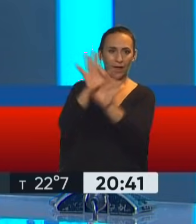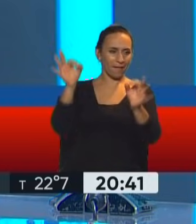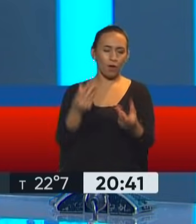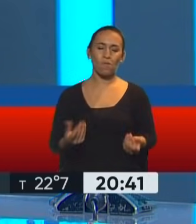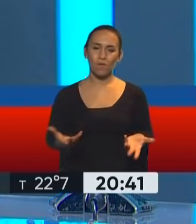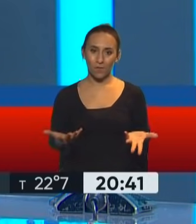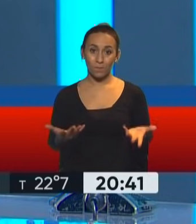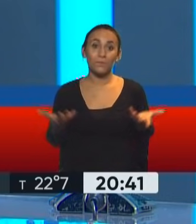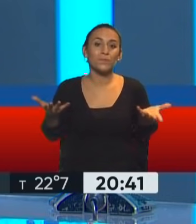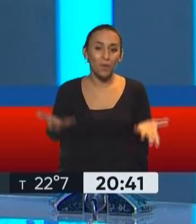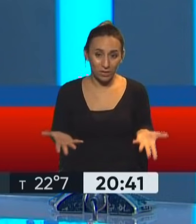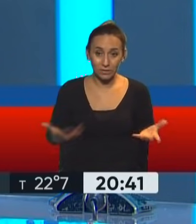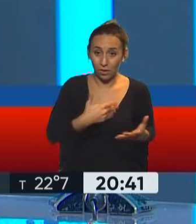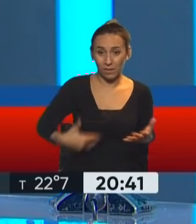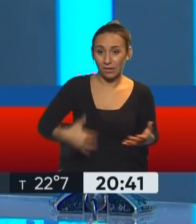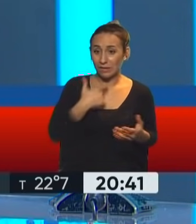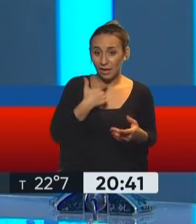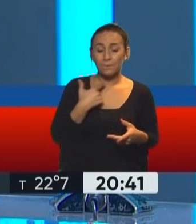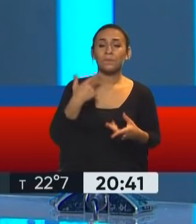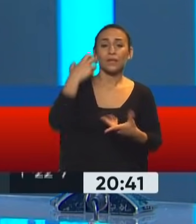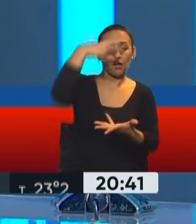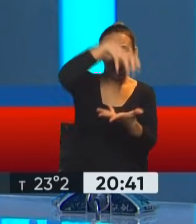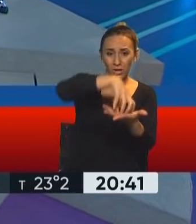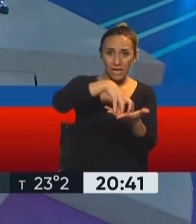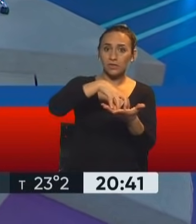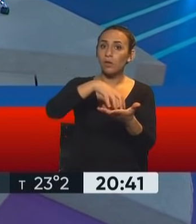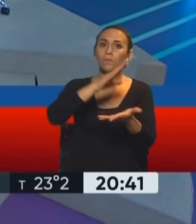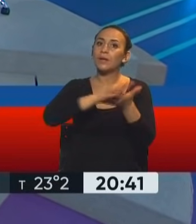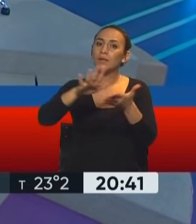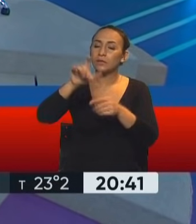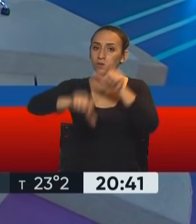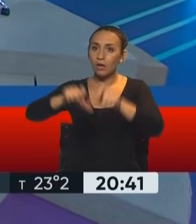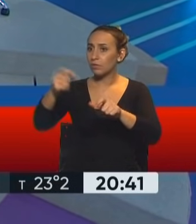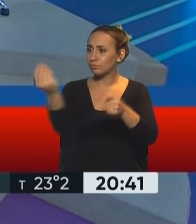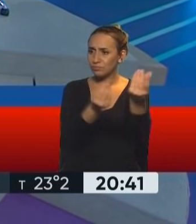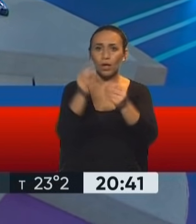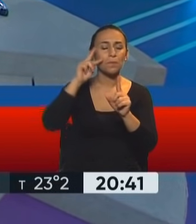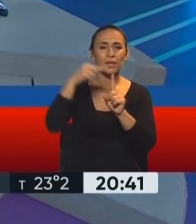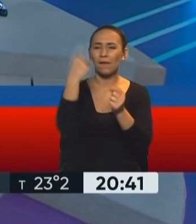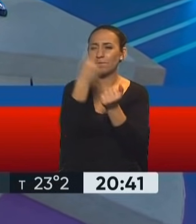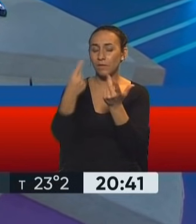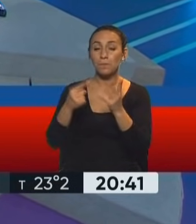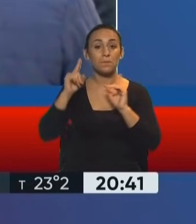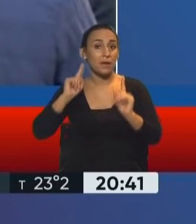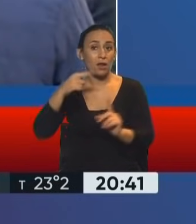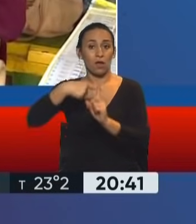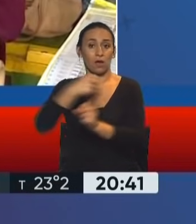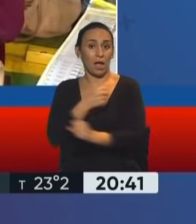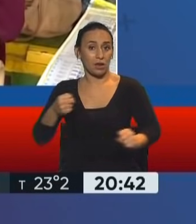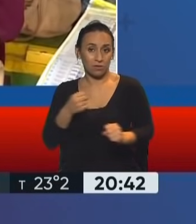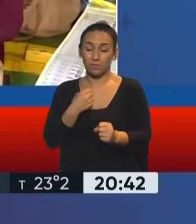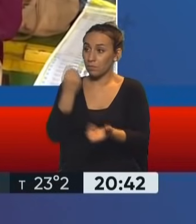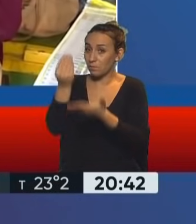gente con otro punto de vista o con otra manera de hacer las cosas, pero que no la votaría de ninguna manera para un cargo